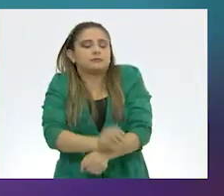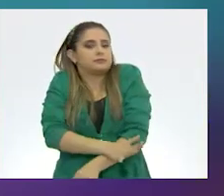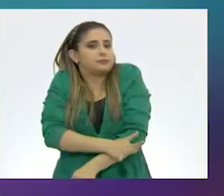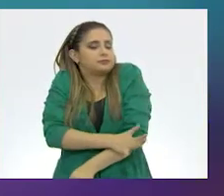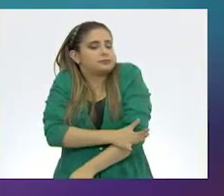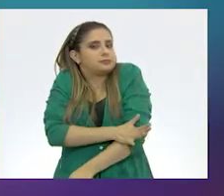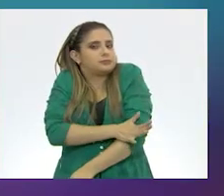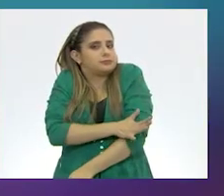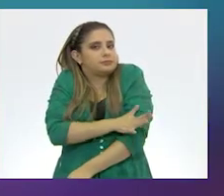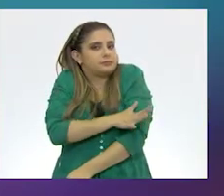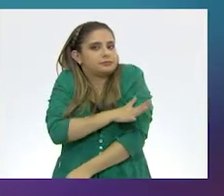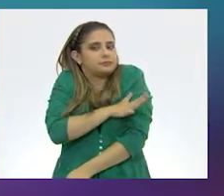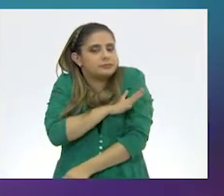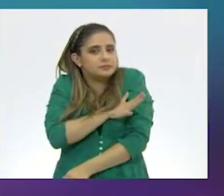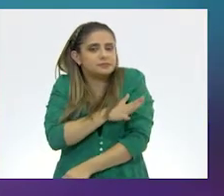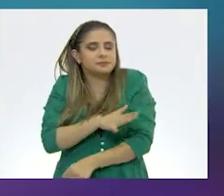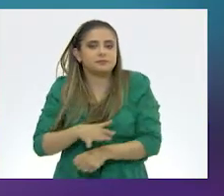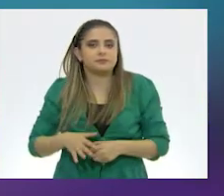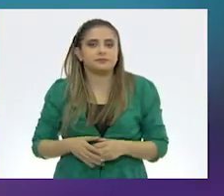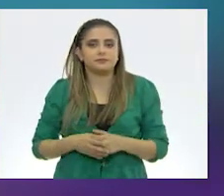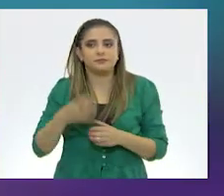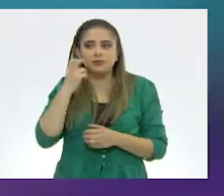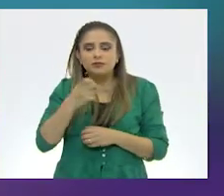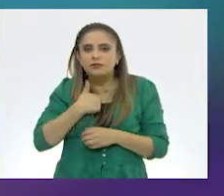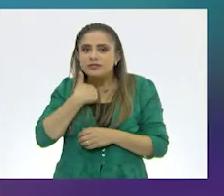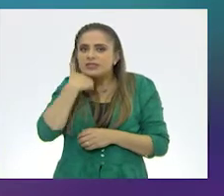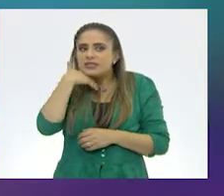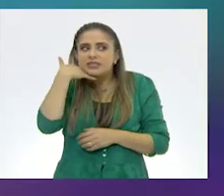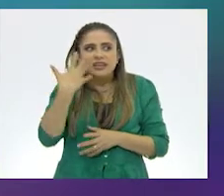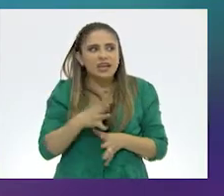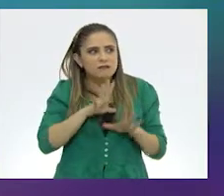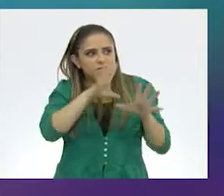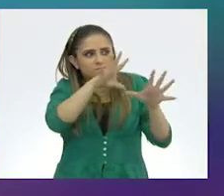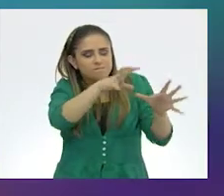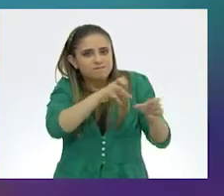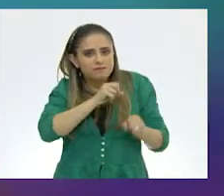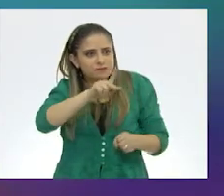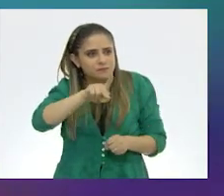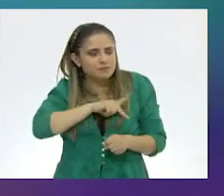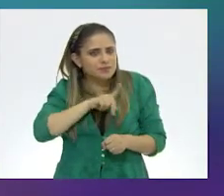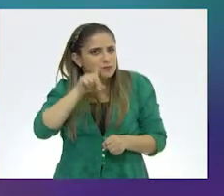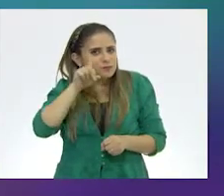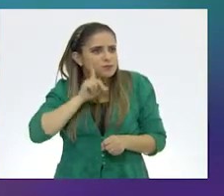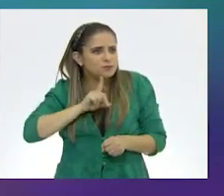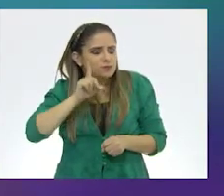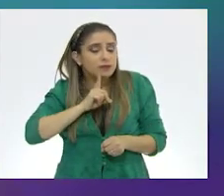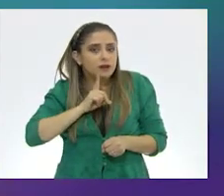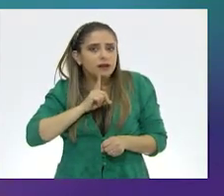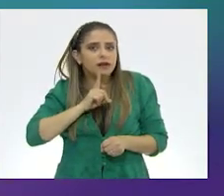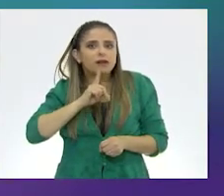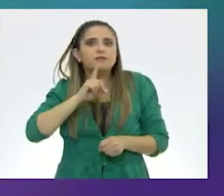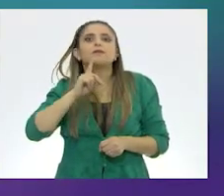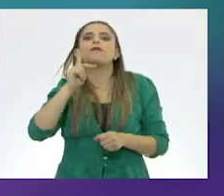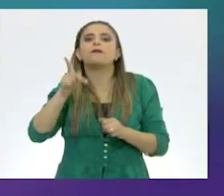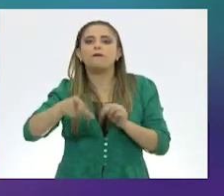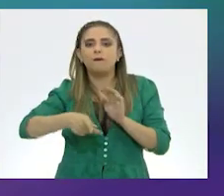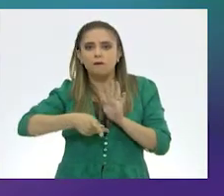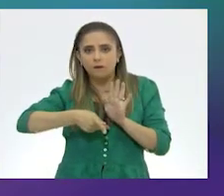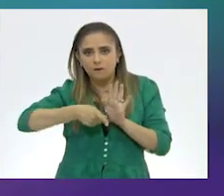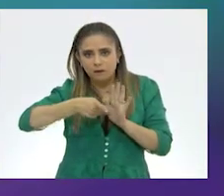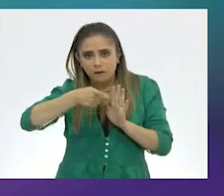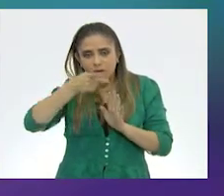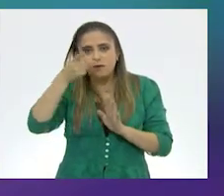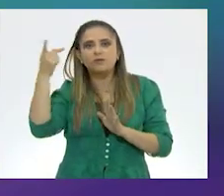instintos. Lograr poseerla, pensé con angustia. Pero de nuevo cayó a plomo sobre mí el